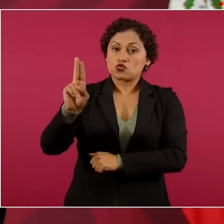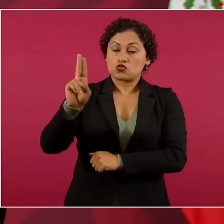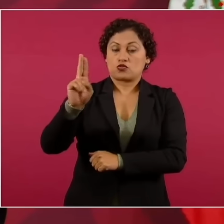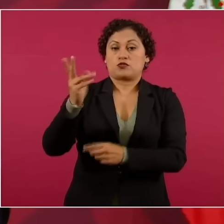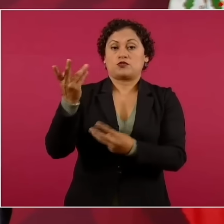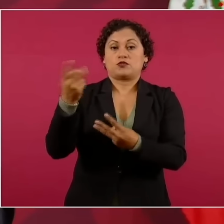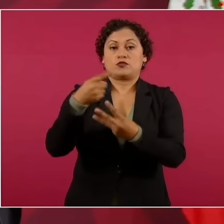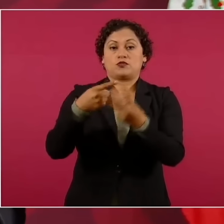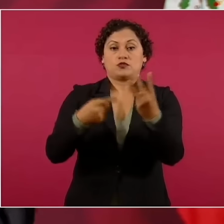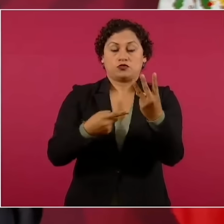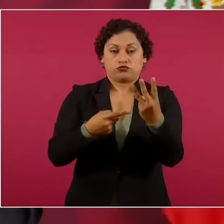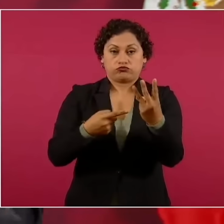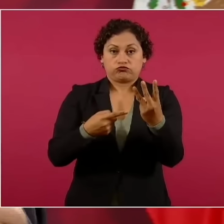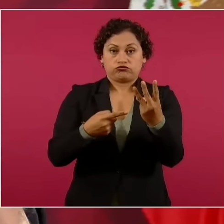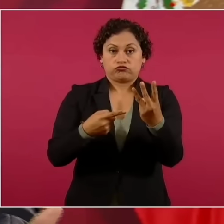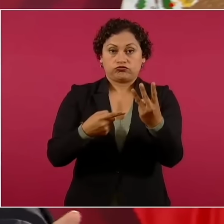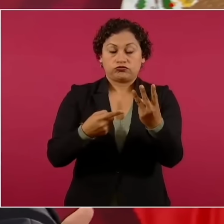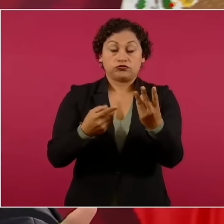que se